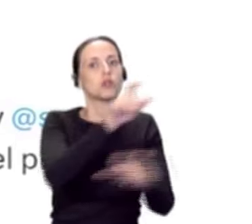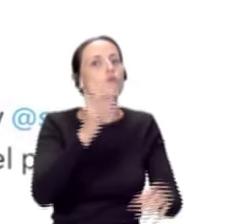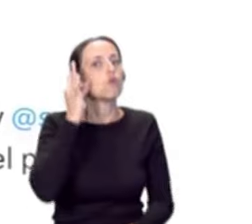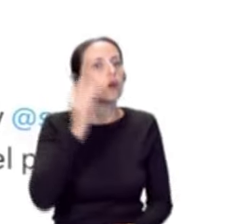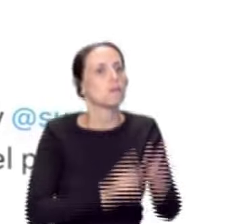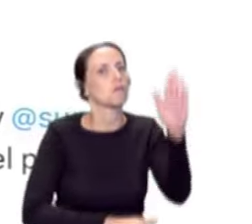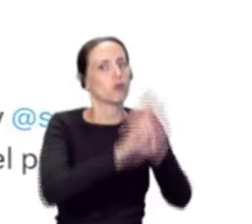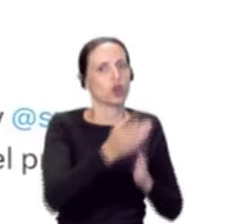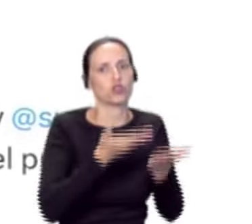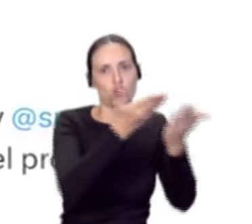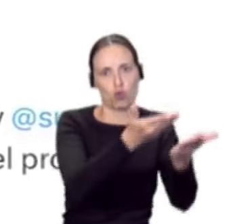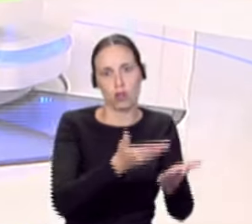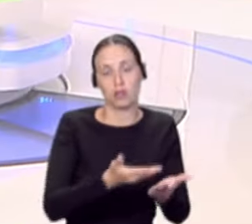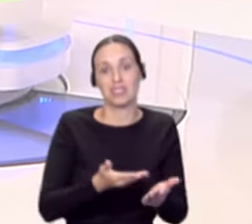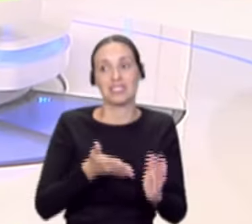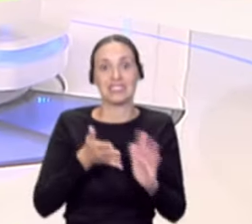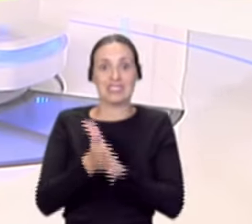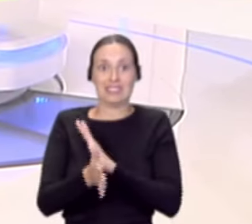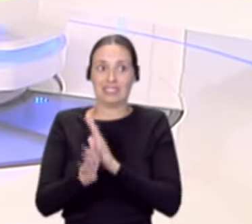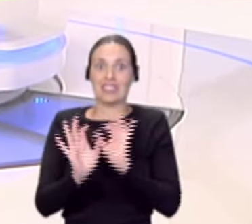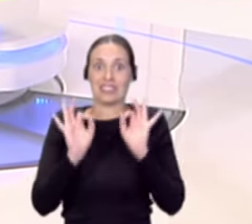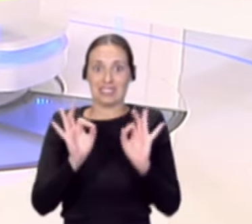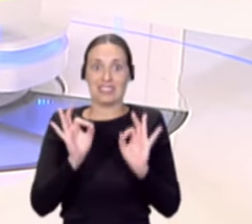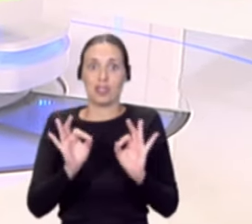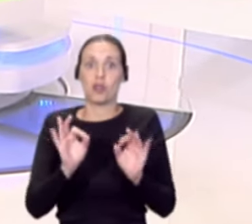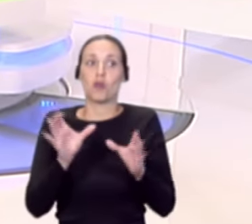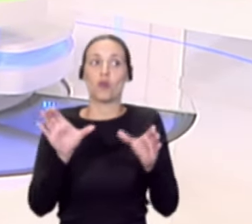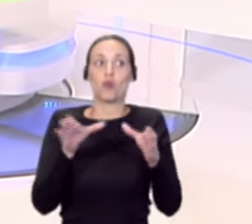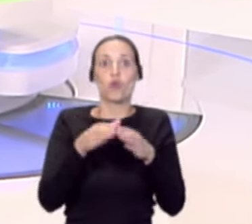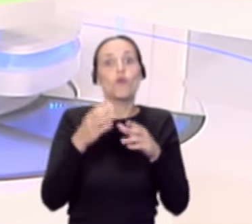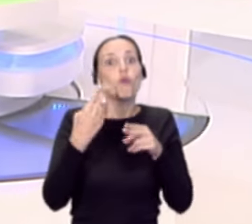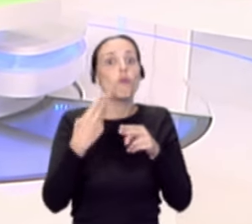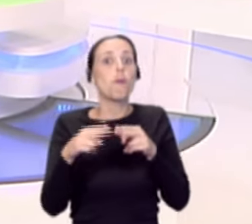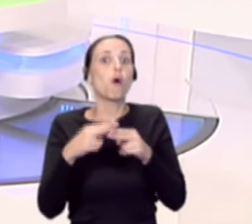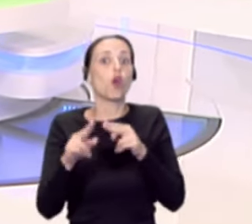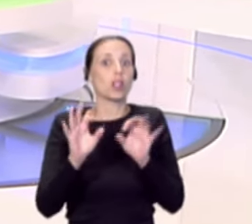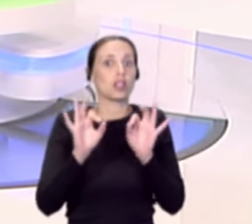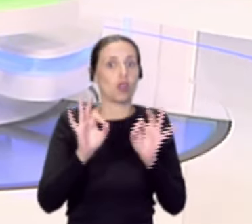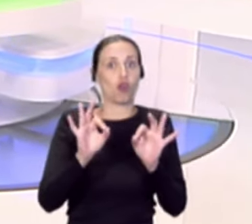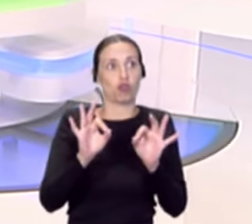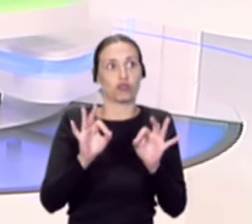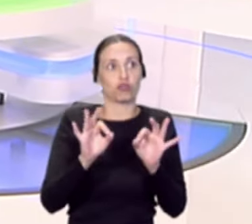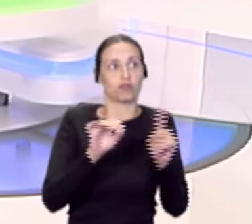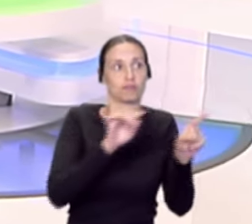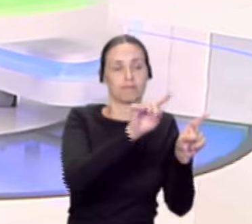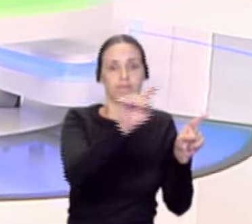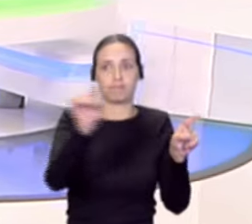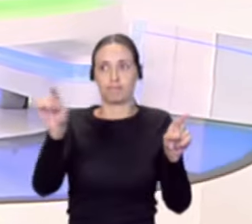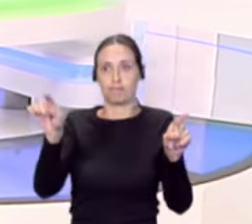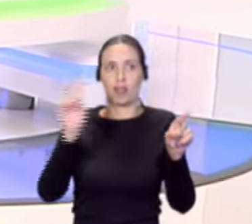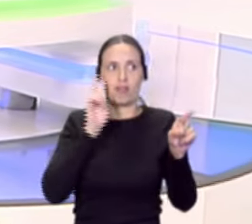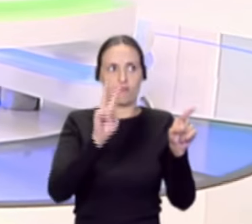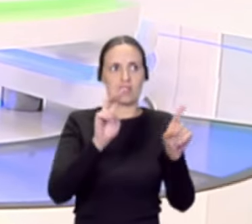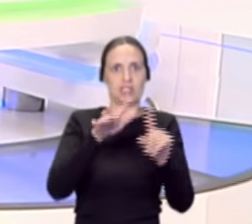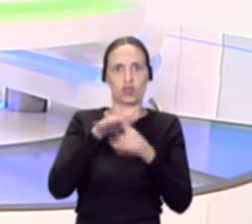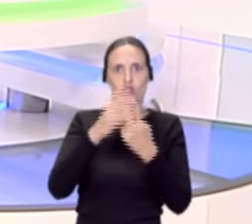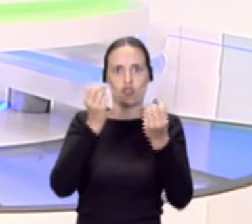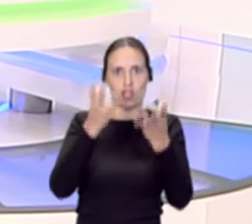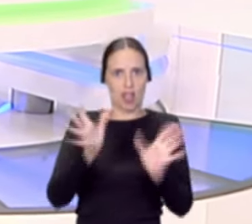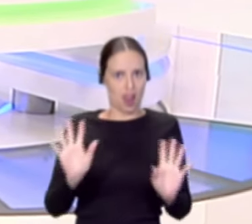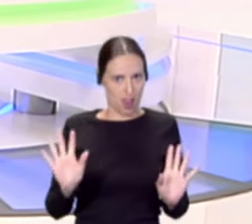trasladar esta dimisión de Íñigo Errejón al plano político, de cómo cada uno de los partidos políticos de nuestro país ve lo que ha ocurrido.